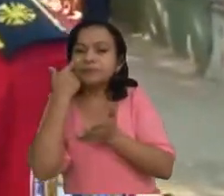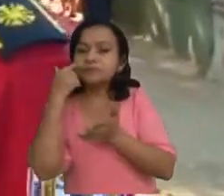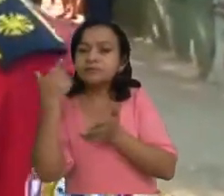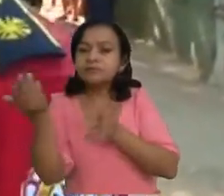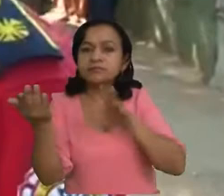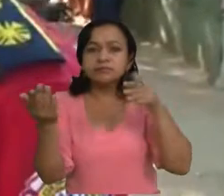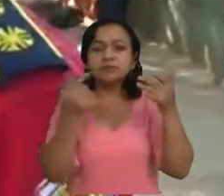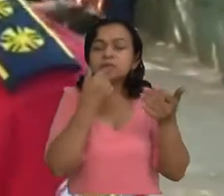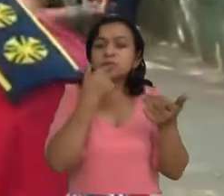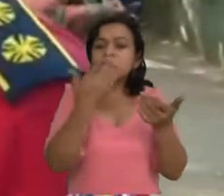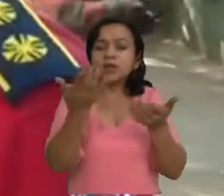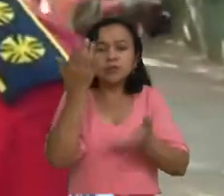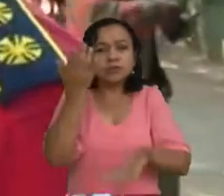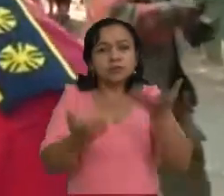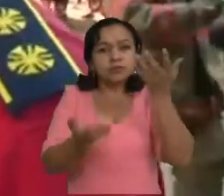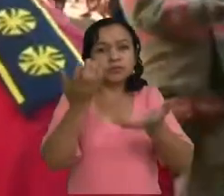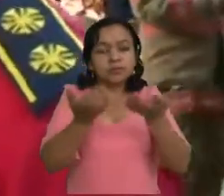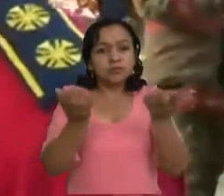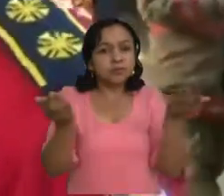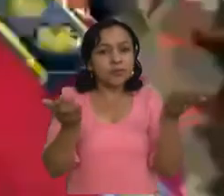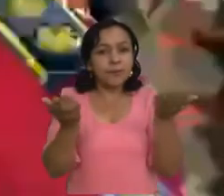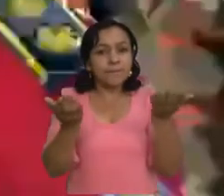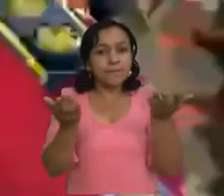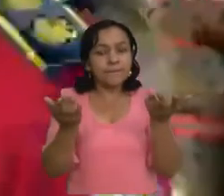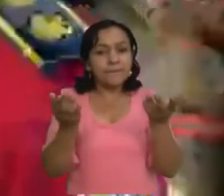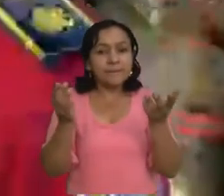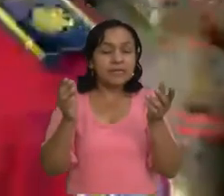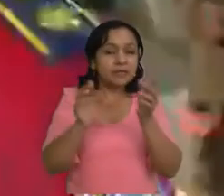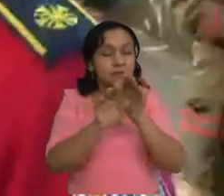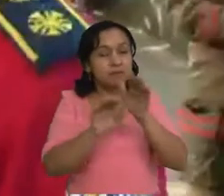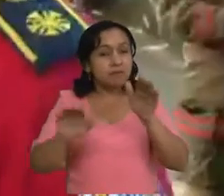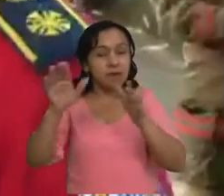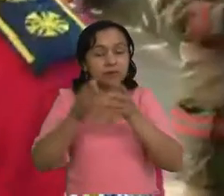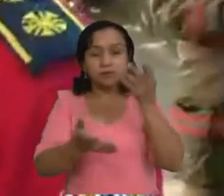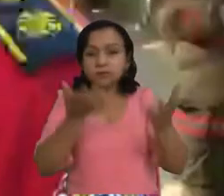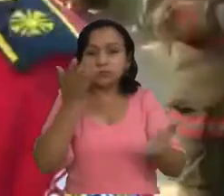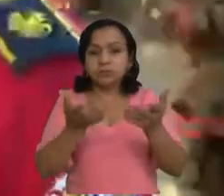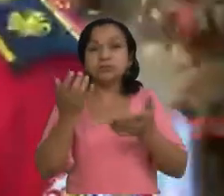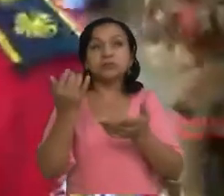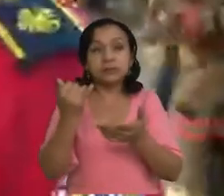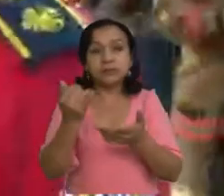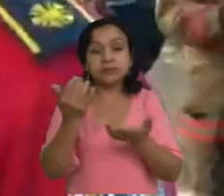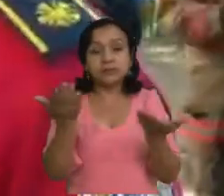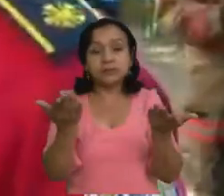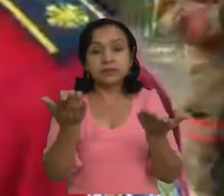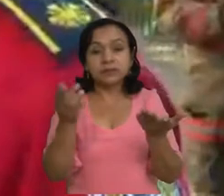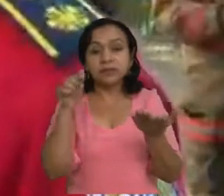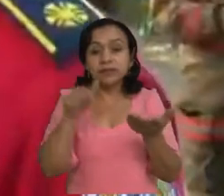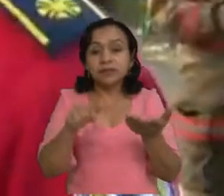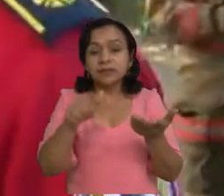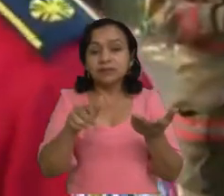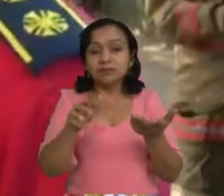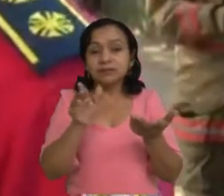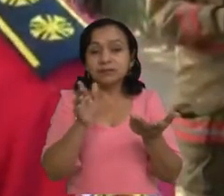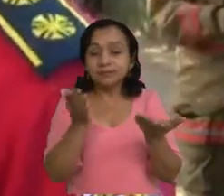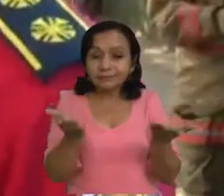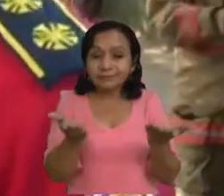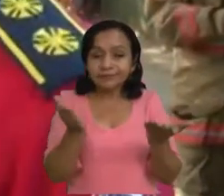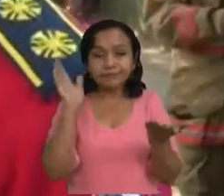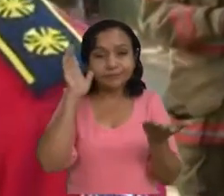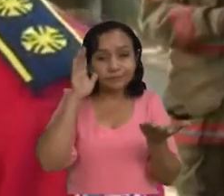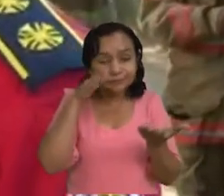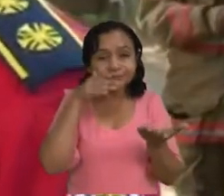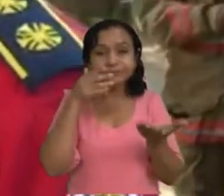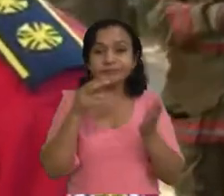mismo, pero el incendio no fue de grandes proporciones, pero el incendio sí, lamentablemente, en esta ocasión nos tuvo